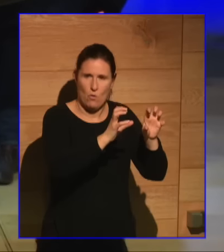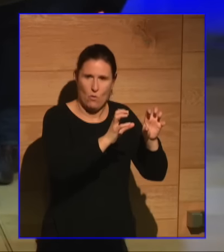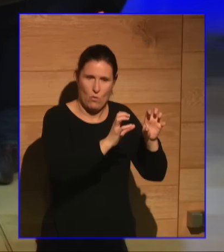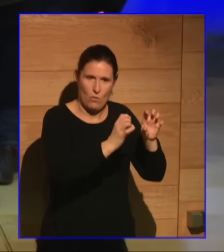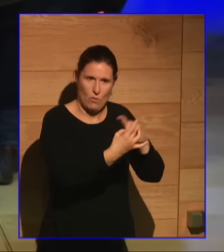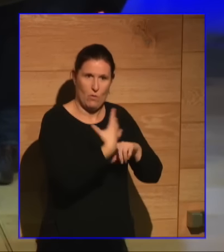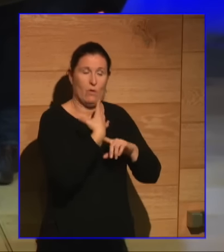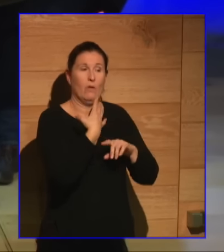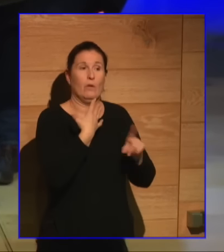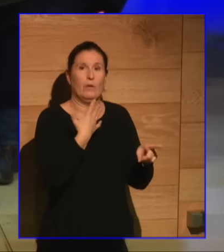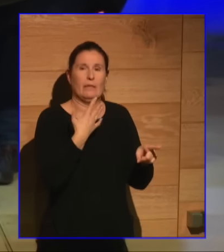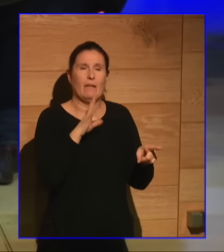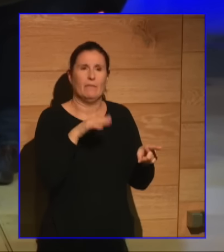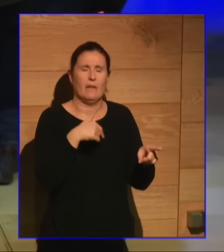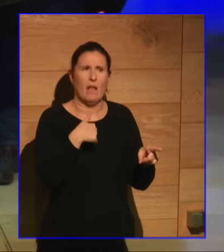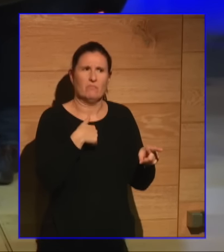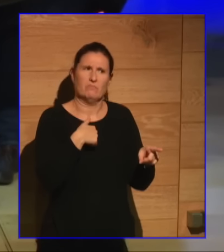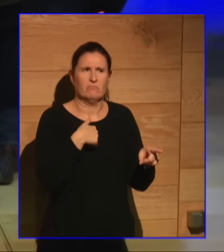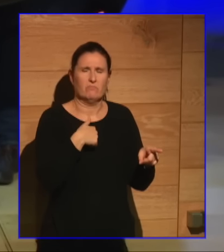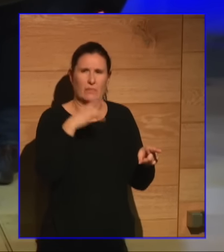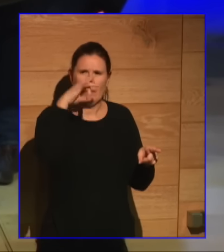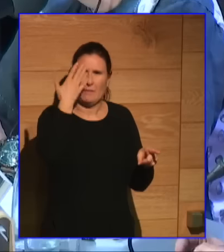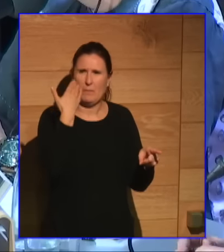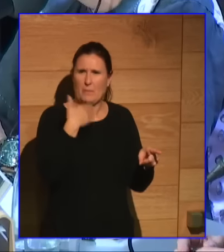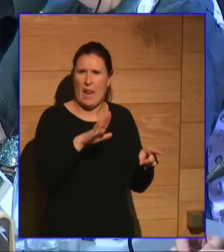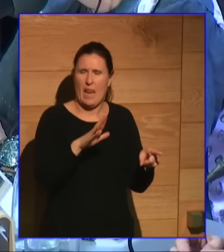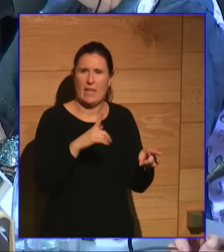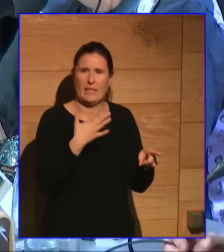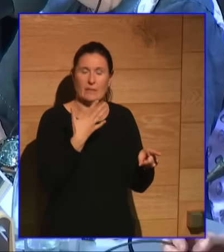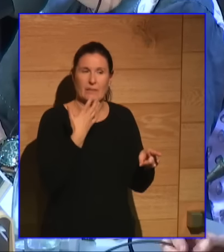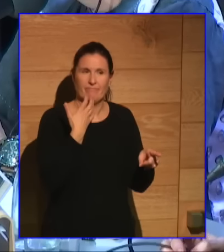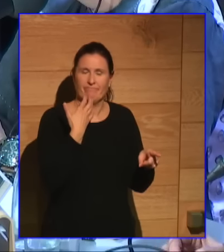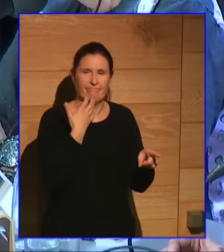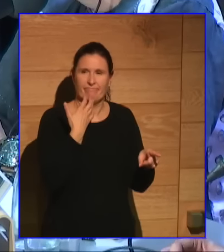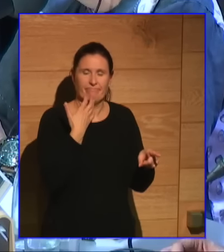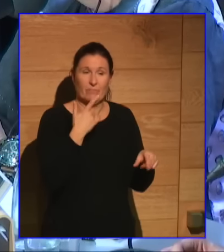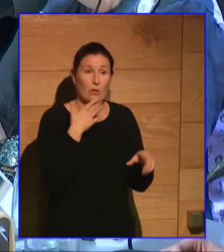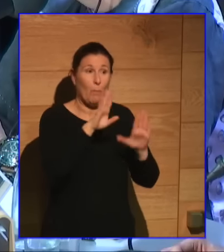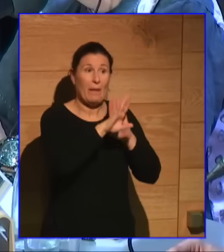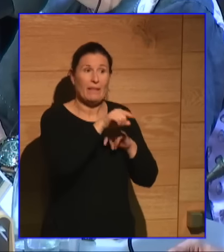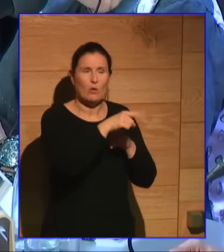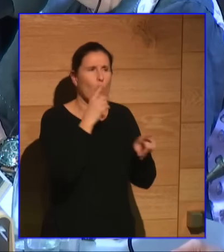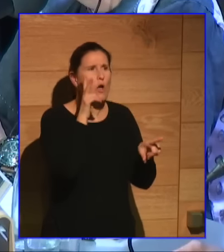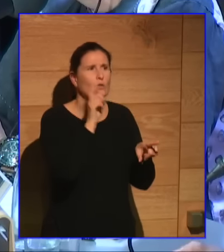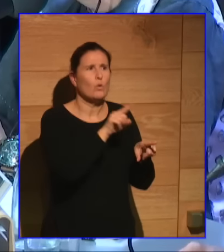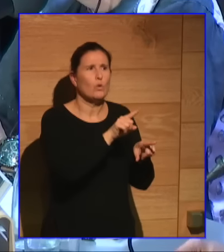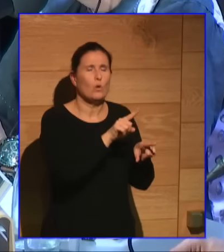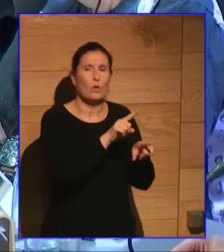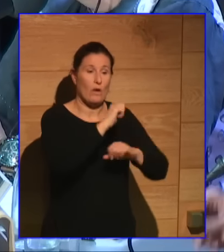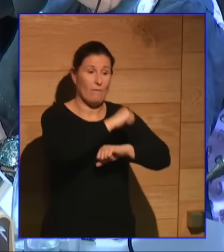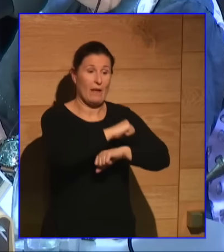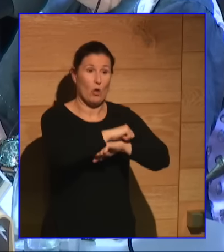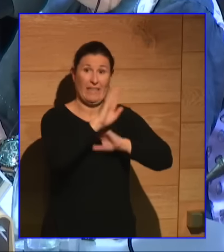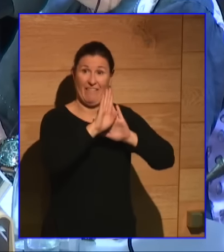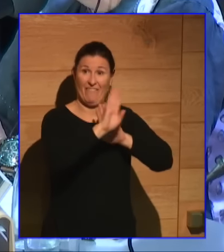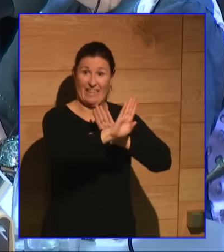que era una malísima idea cuando escuchó a un vecino suyo en el balcón de